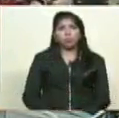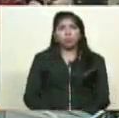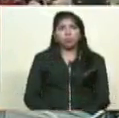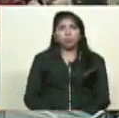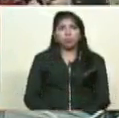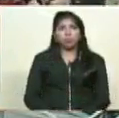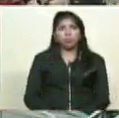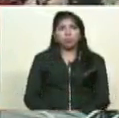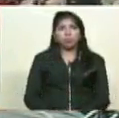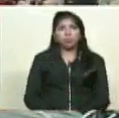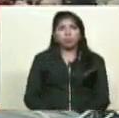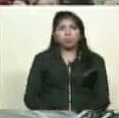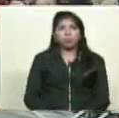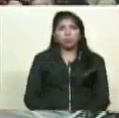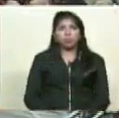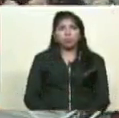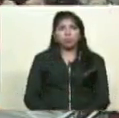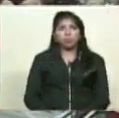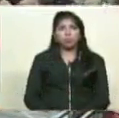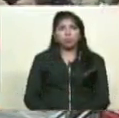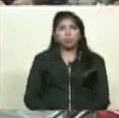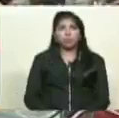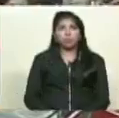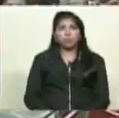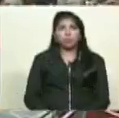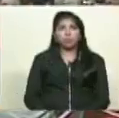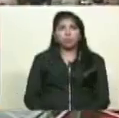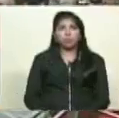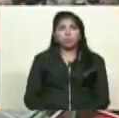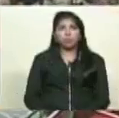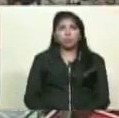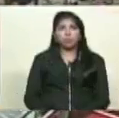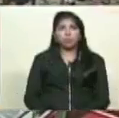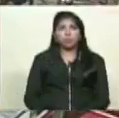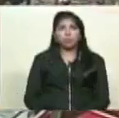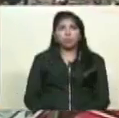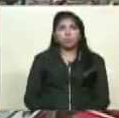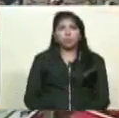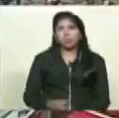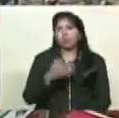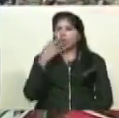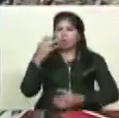presidente. Le hago entrega, presidente.